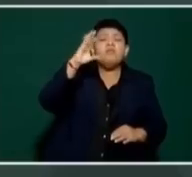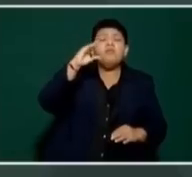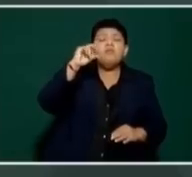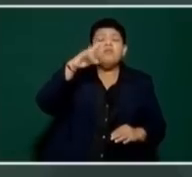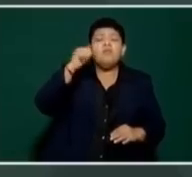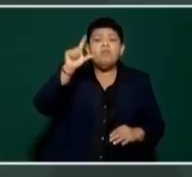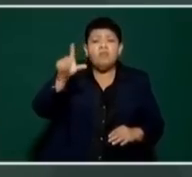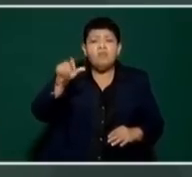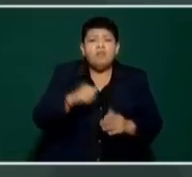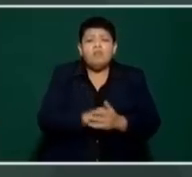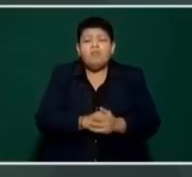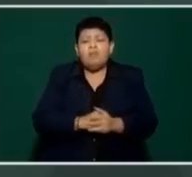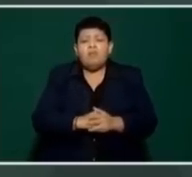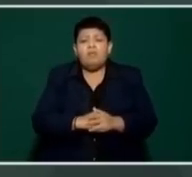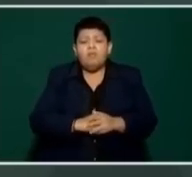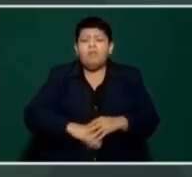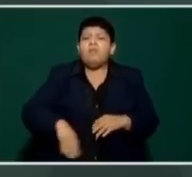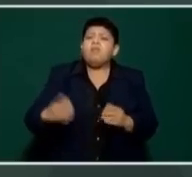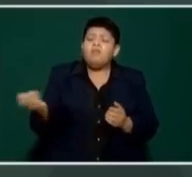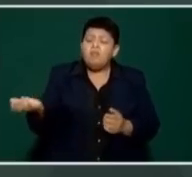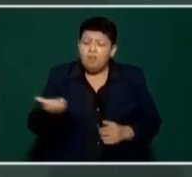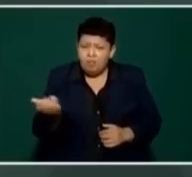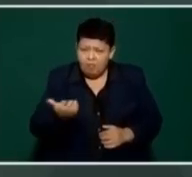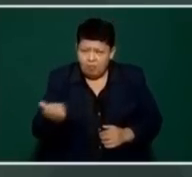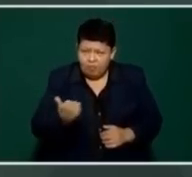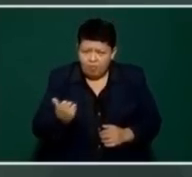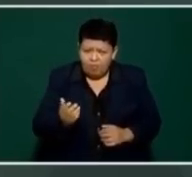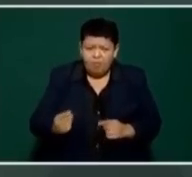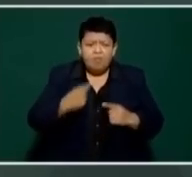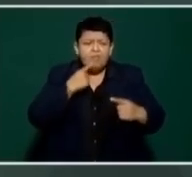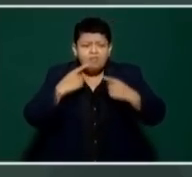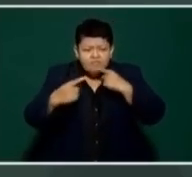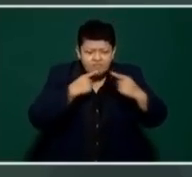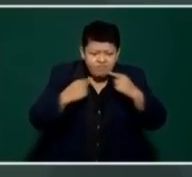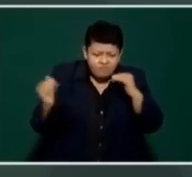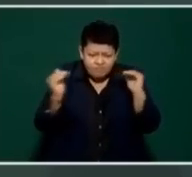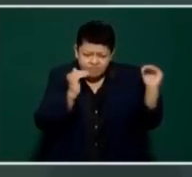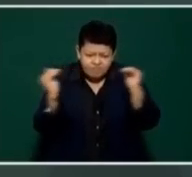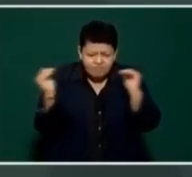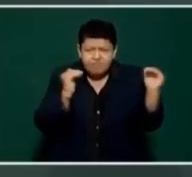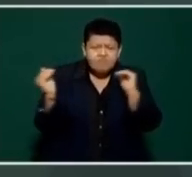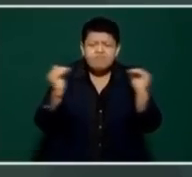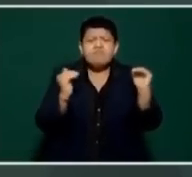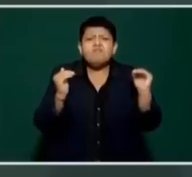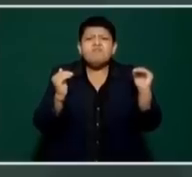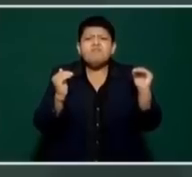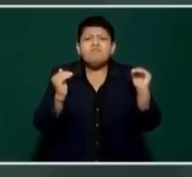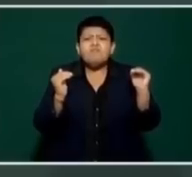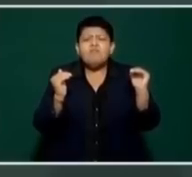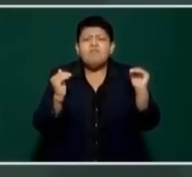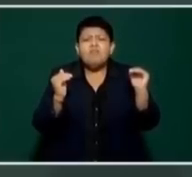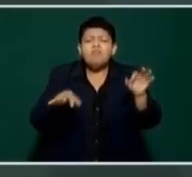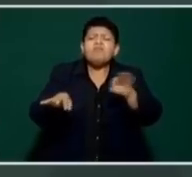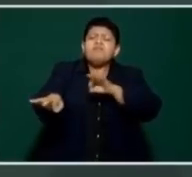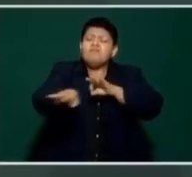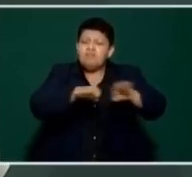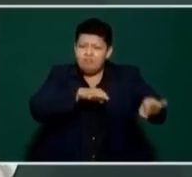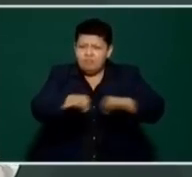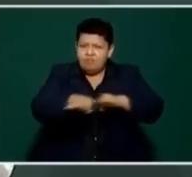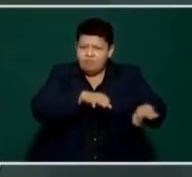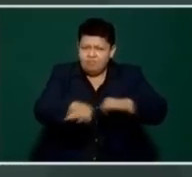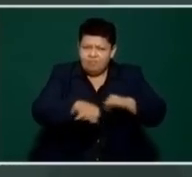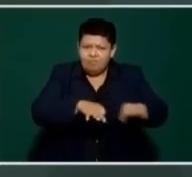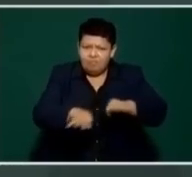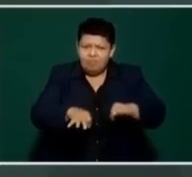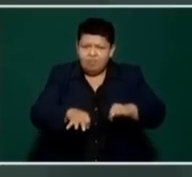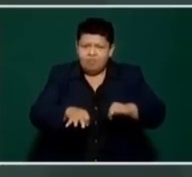regulaciones. Hay ahora un debate sobre el funcionamiento